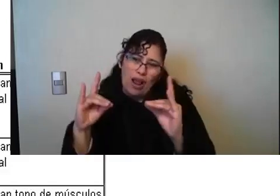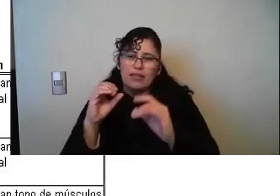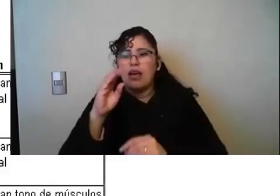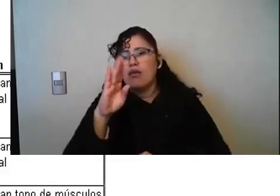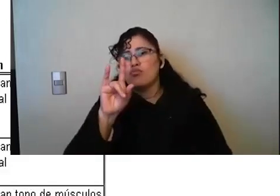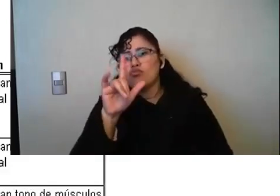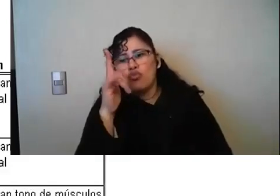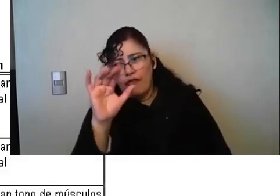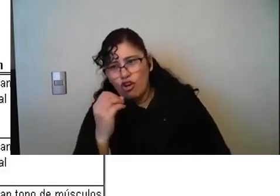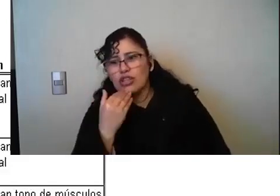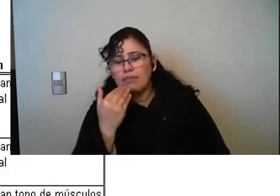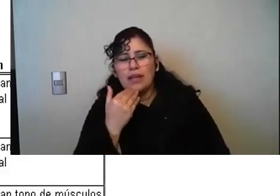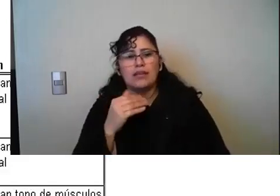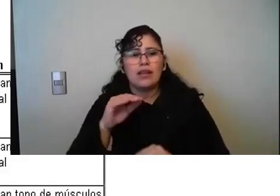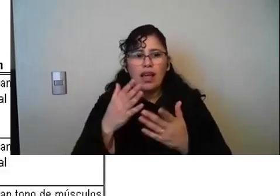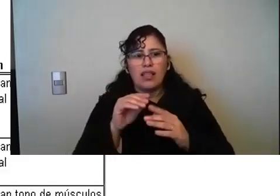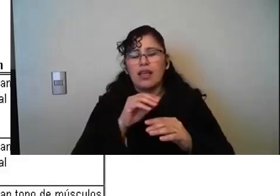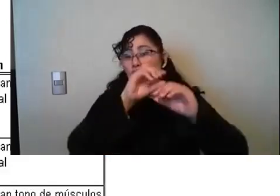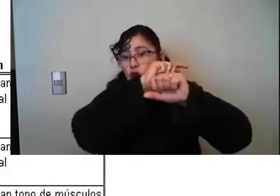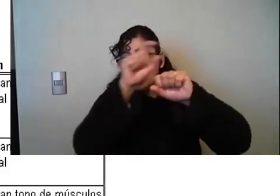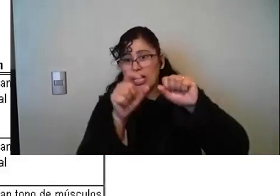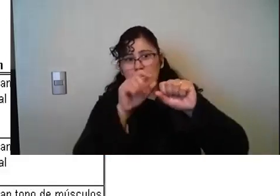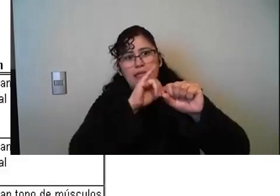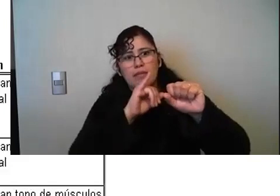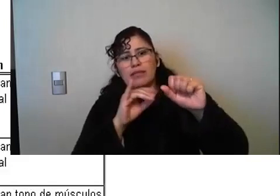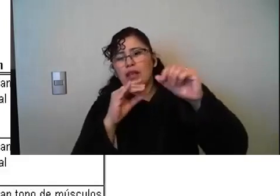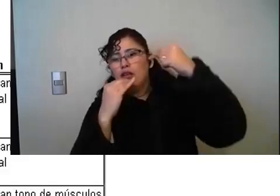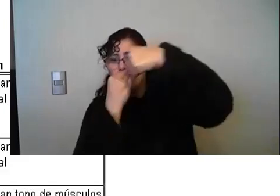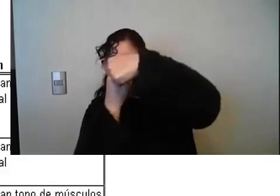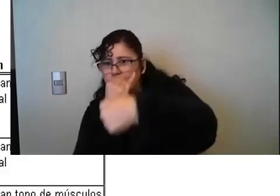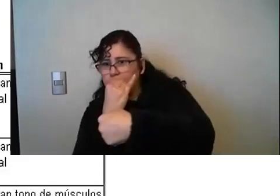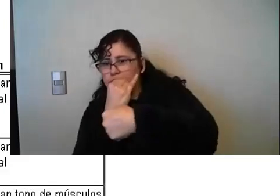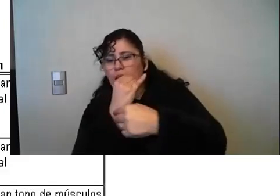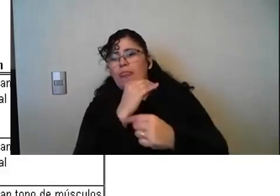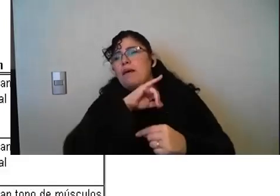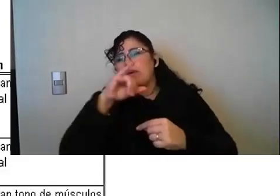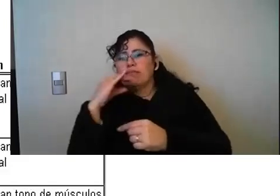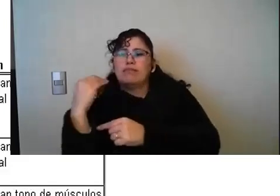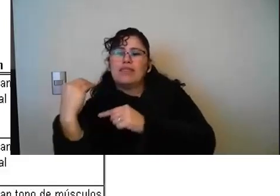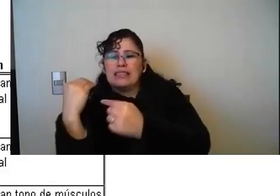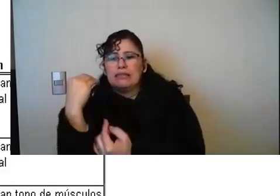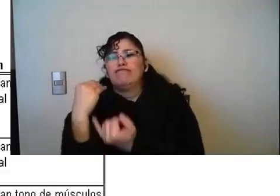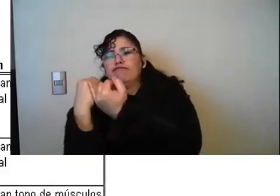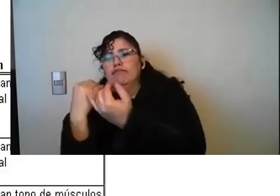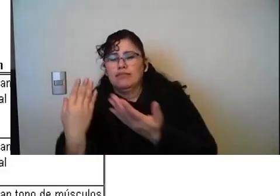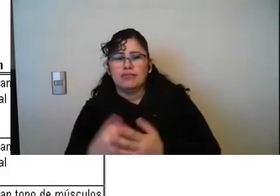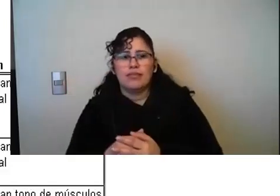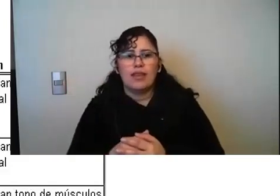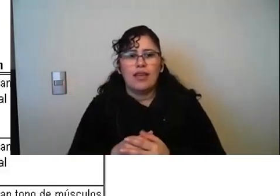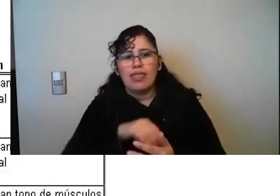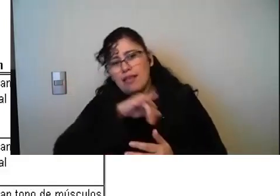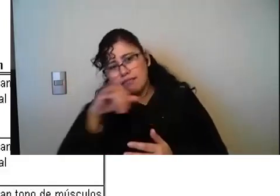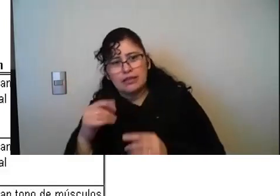viene de la corteza, hace sinapsis en la formación reticular y va hacia el cerebro. Todo eso con la corteza. Después luego